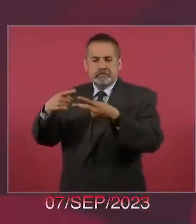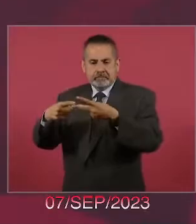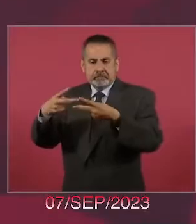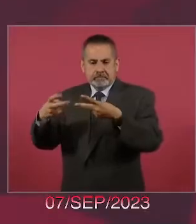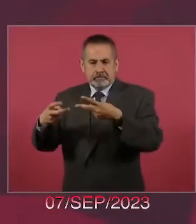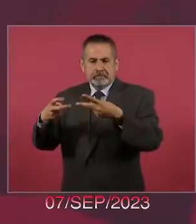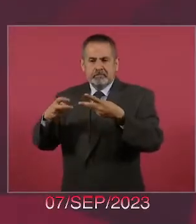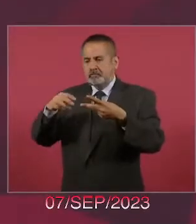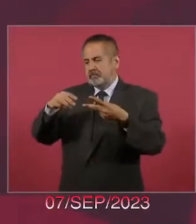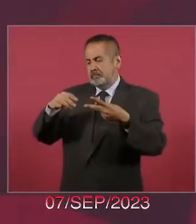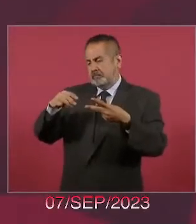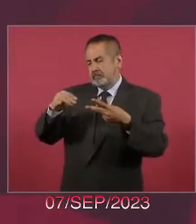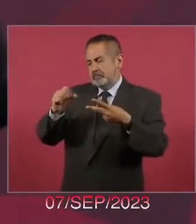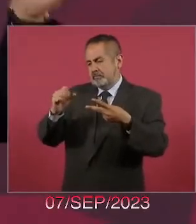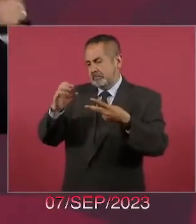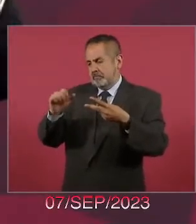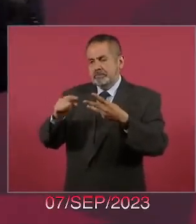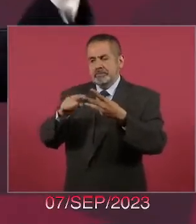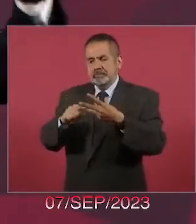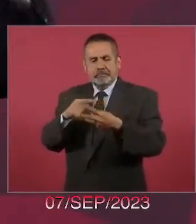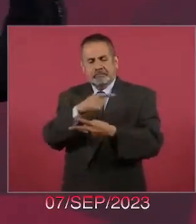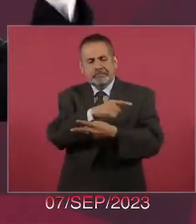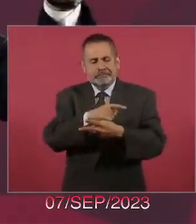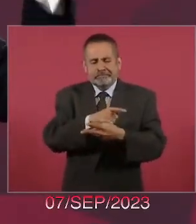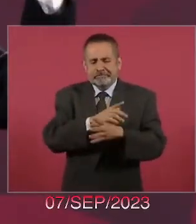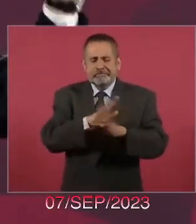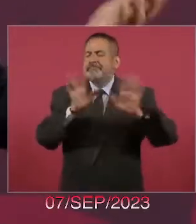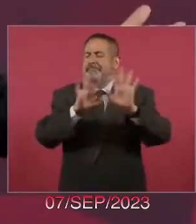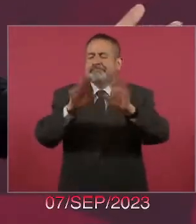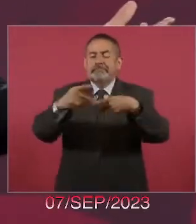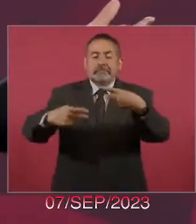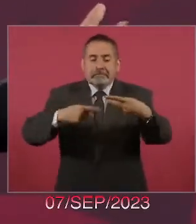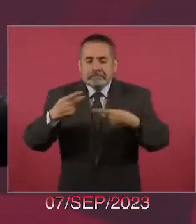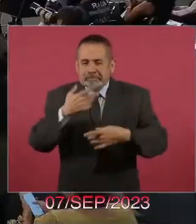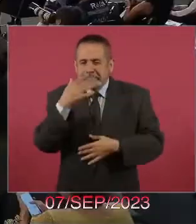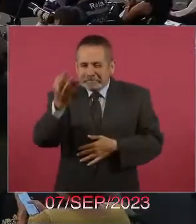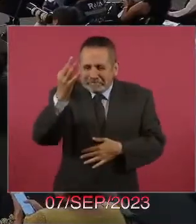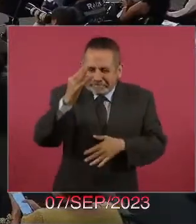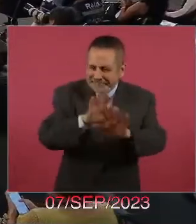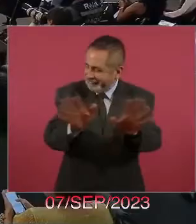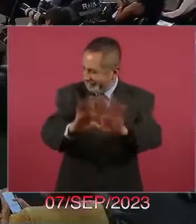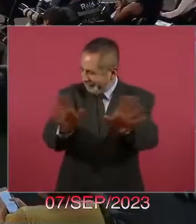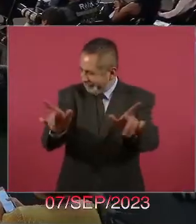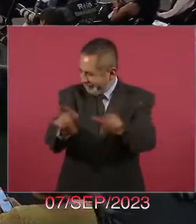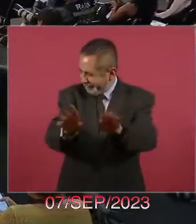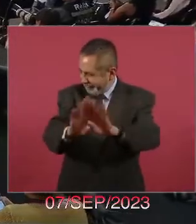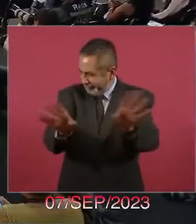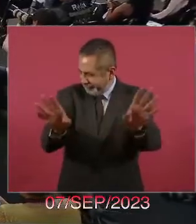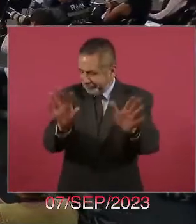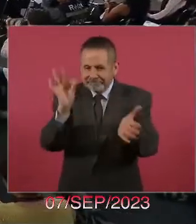Cuarto. Pero bueno, ya, ¿para qué me están ustedes cucando? Ya.